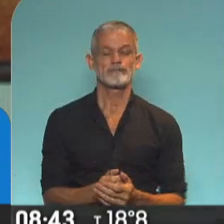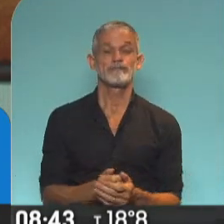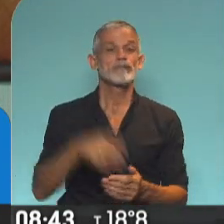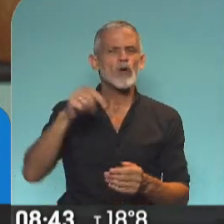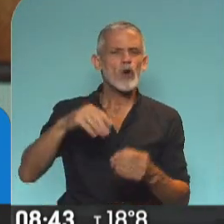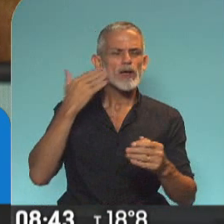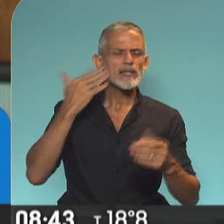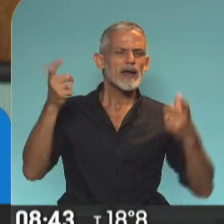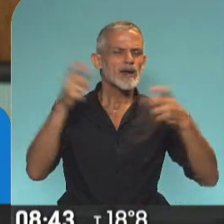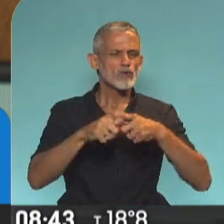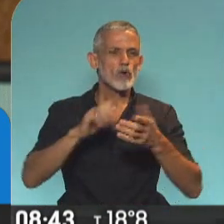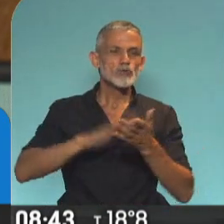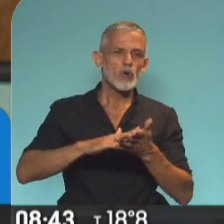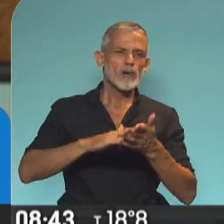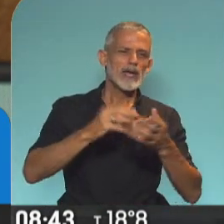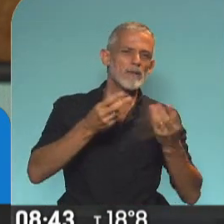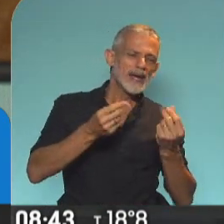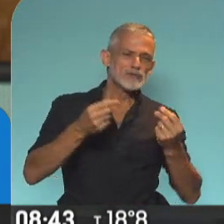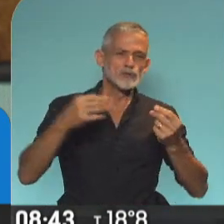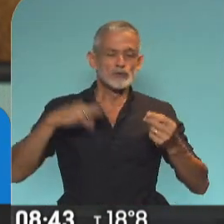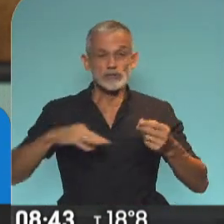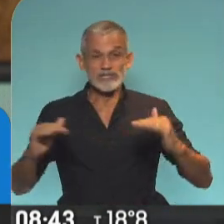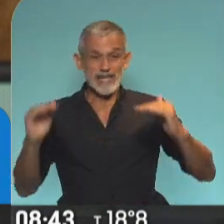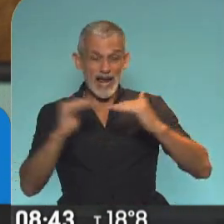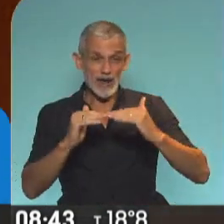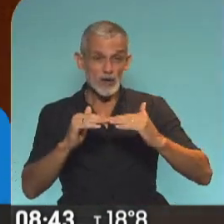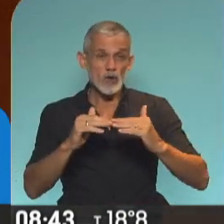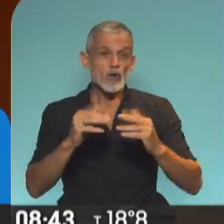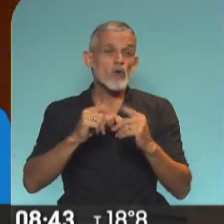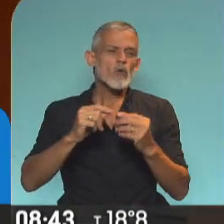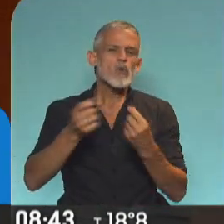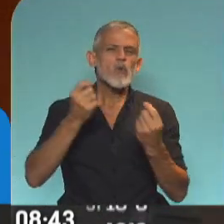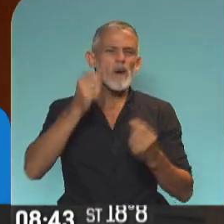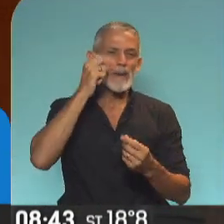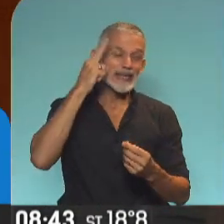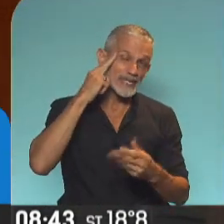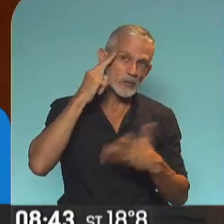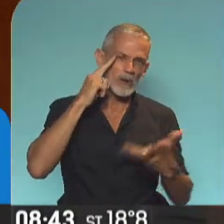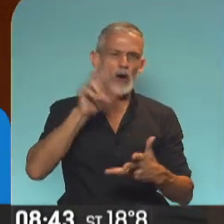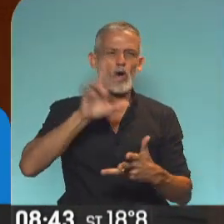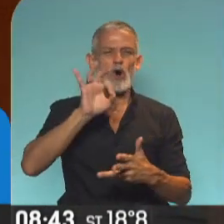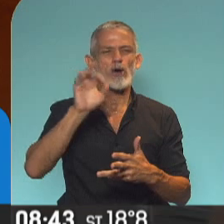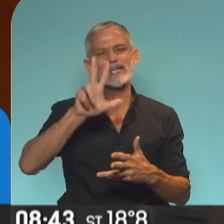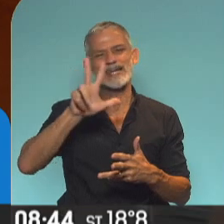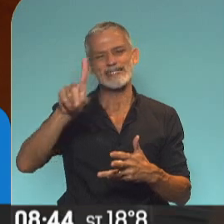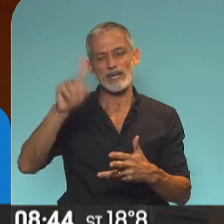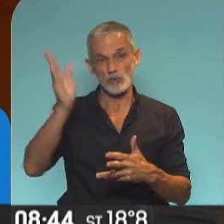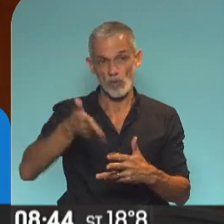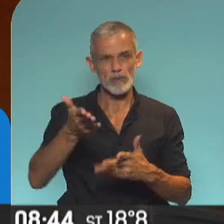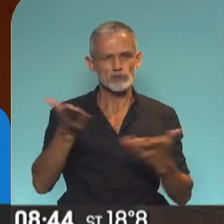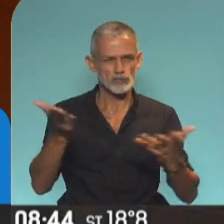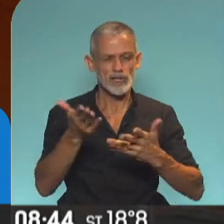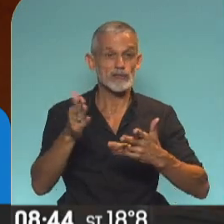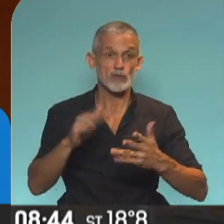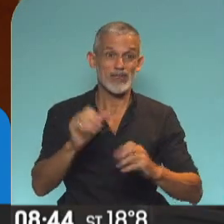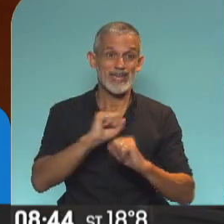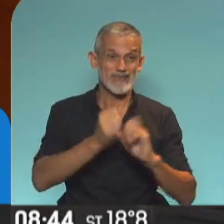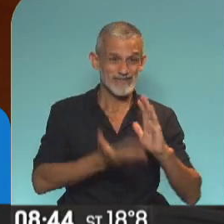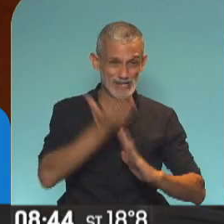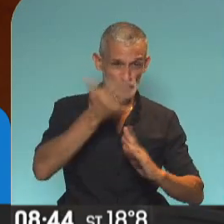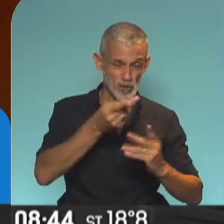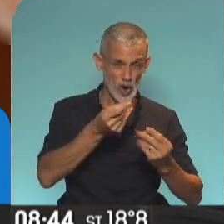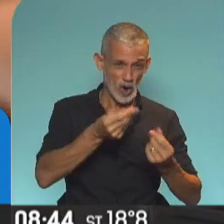precio internacional. Claro. Pero para eso lo que tiene que haber es negocios de los exportadores, un actor que no se lo nombra muy habitualmente. No hablamos de los productores,